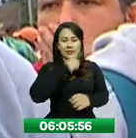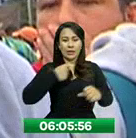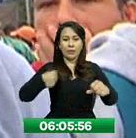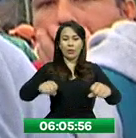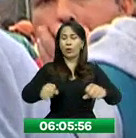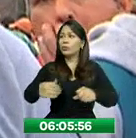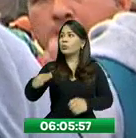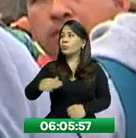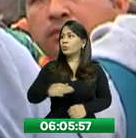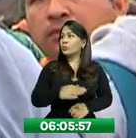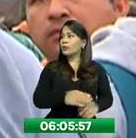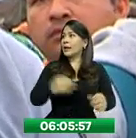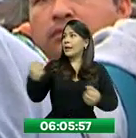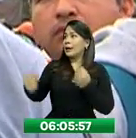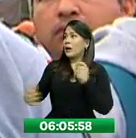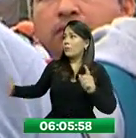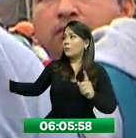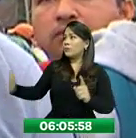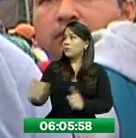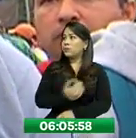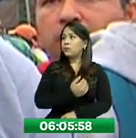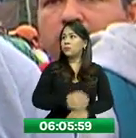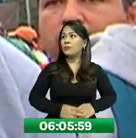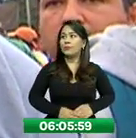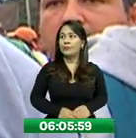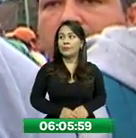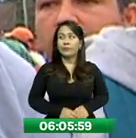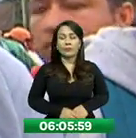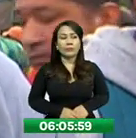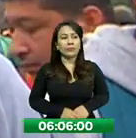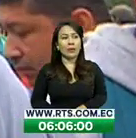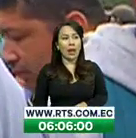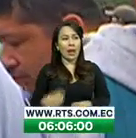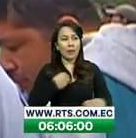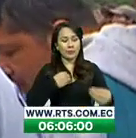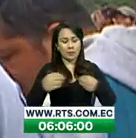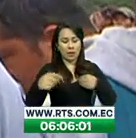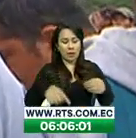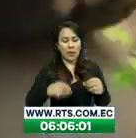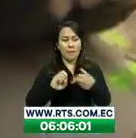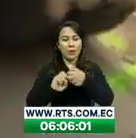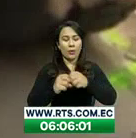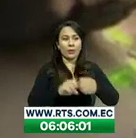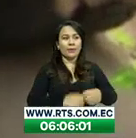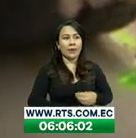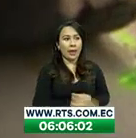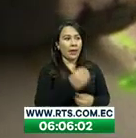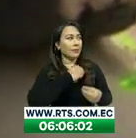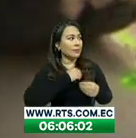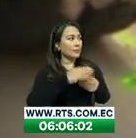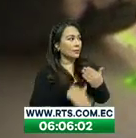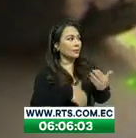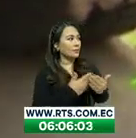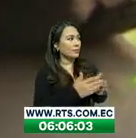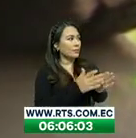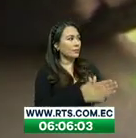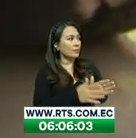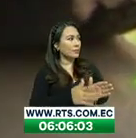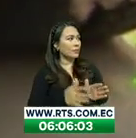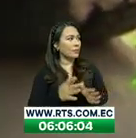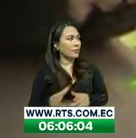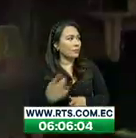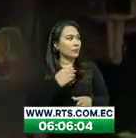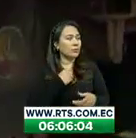cadena. Al parecer ese fue la situación que se habría suscitado el accidente. Entonces la familia impactó contra